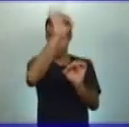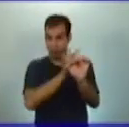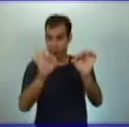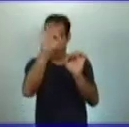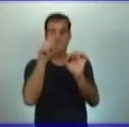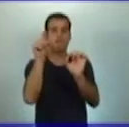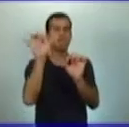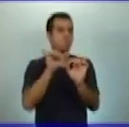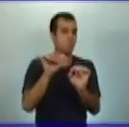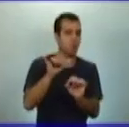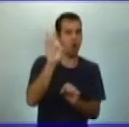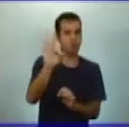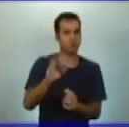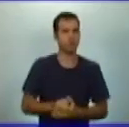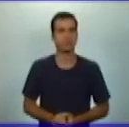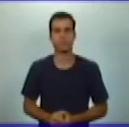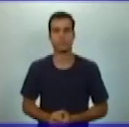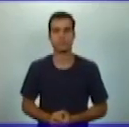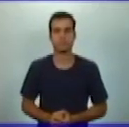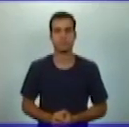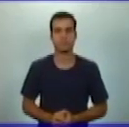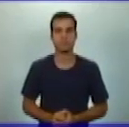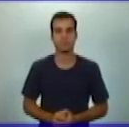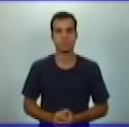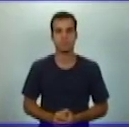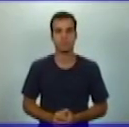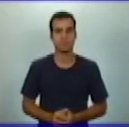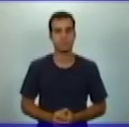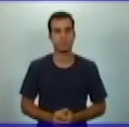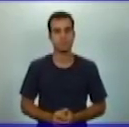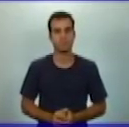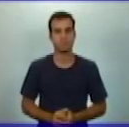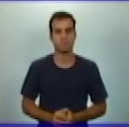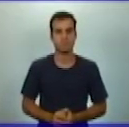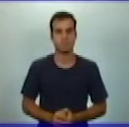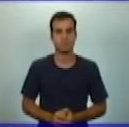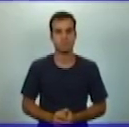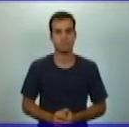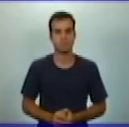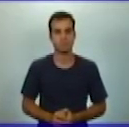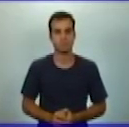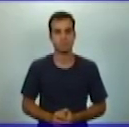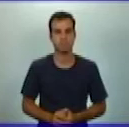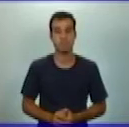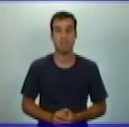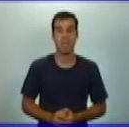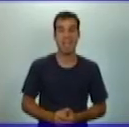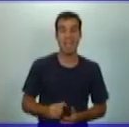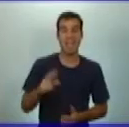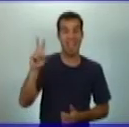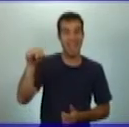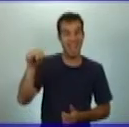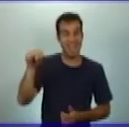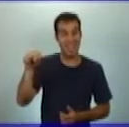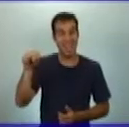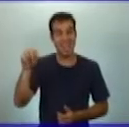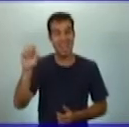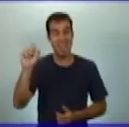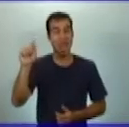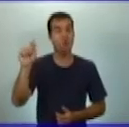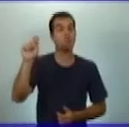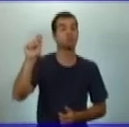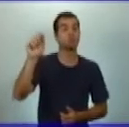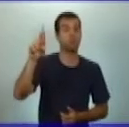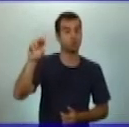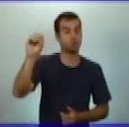cargas son, en un caso negativo en los electrones y en el caso de los protones positivo. Por eso es que los átomos